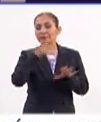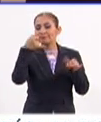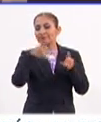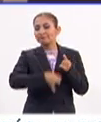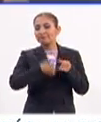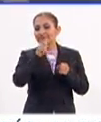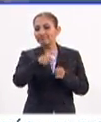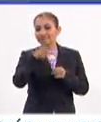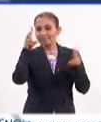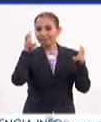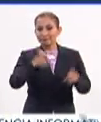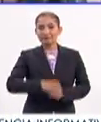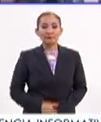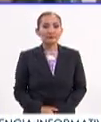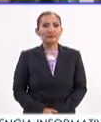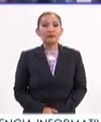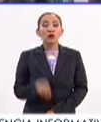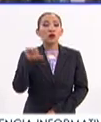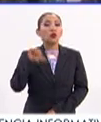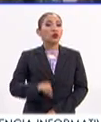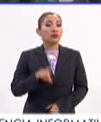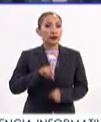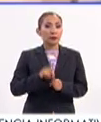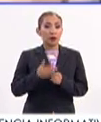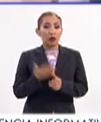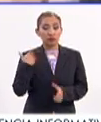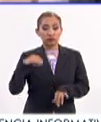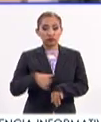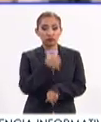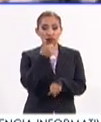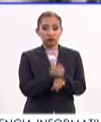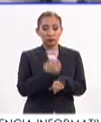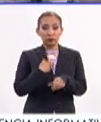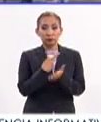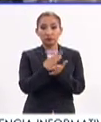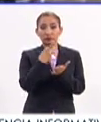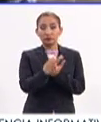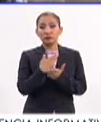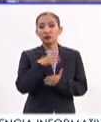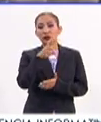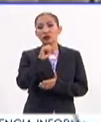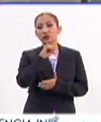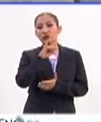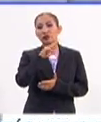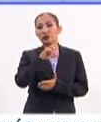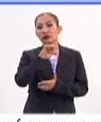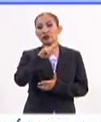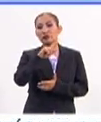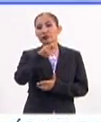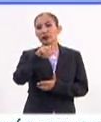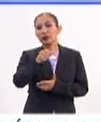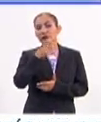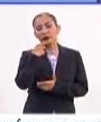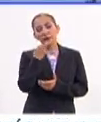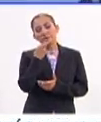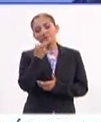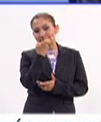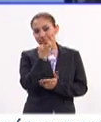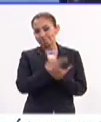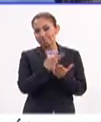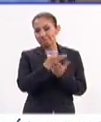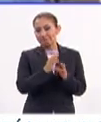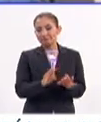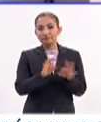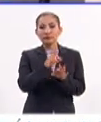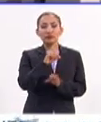detalles. Un día como hoy fue instaurado el Premio Rosario Castellanos. Platicamos sobre la relevancia de este premio